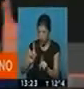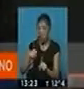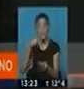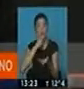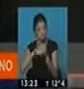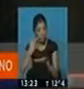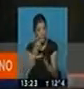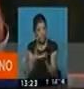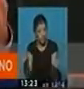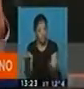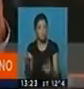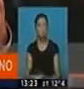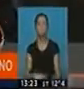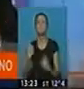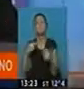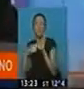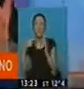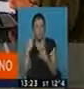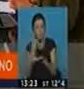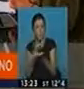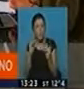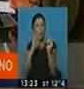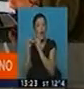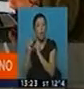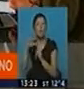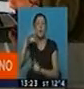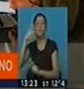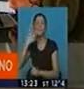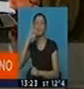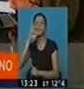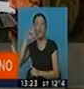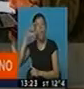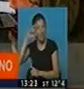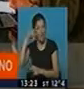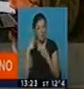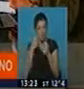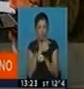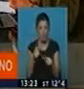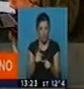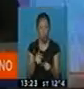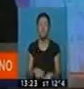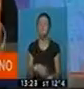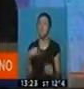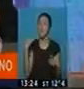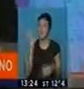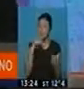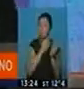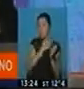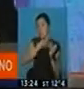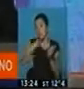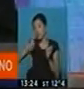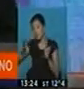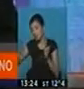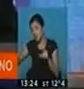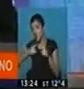el avance de estas nuevas formaciones, parece que hay algo de esto que está en España. Son procesos lentos. Los sistemas, los esquemas de convivencia, los